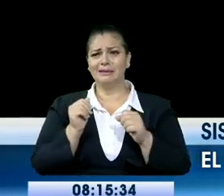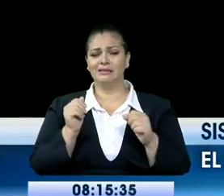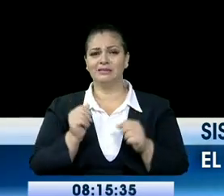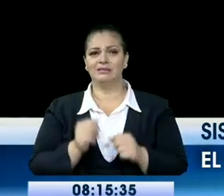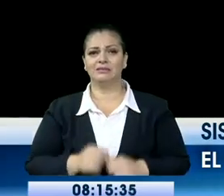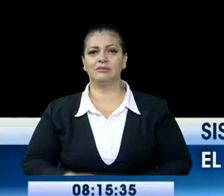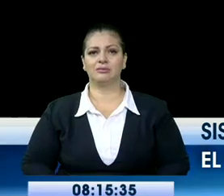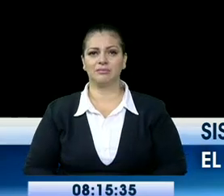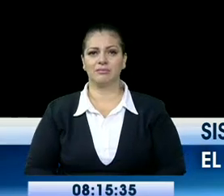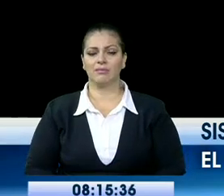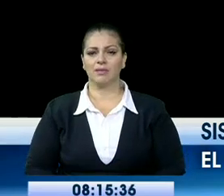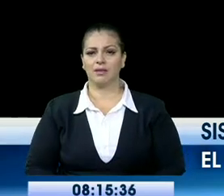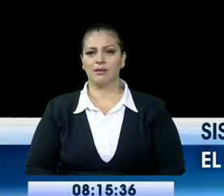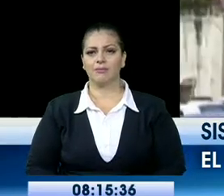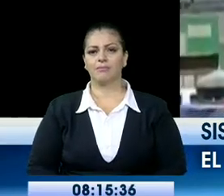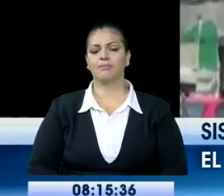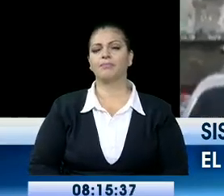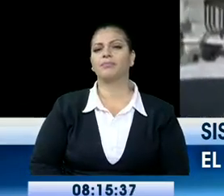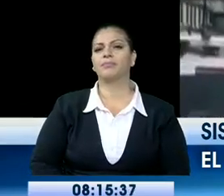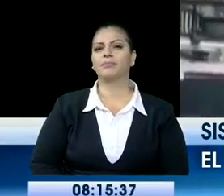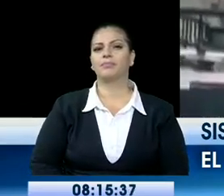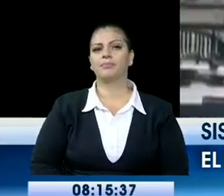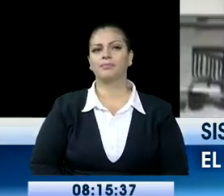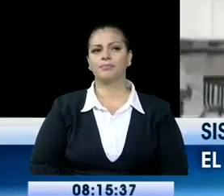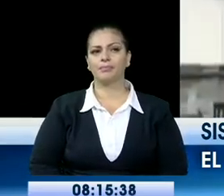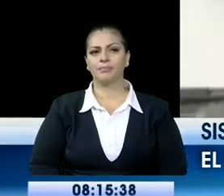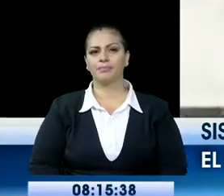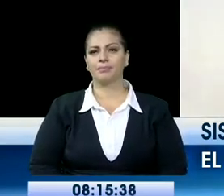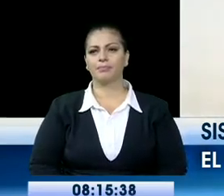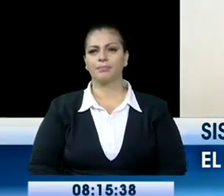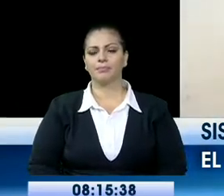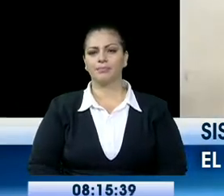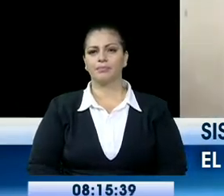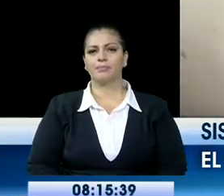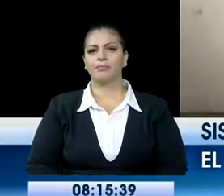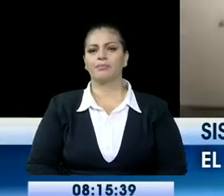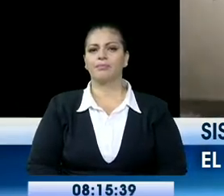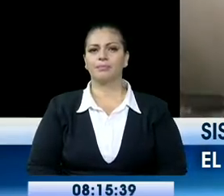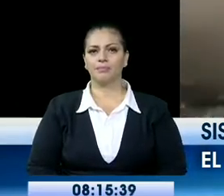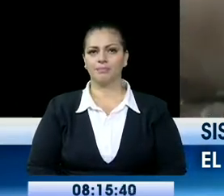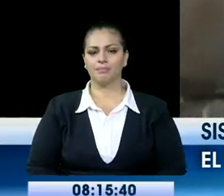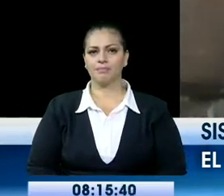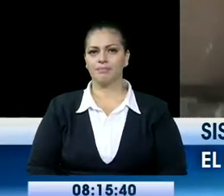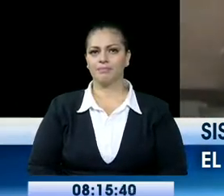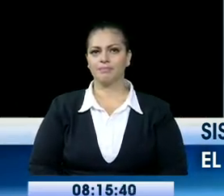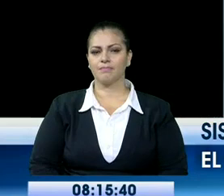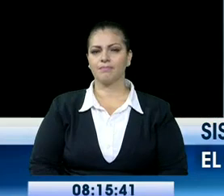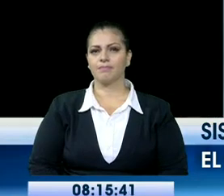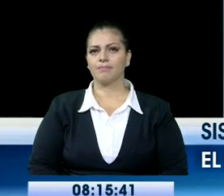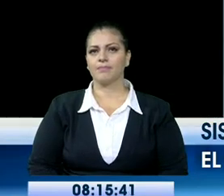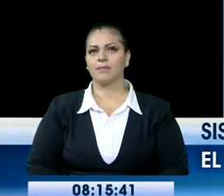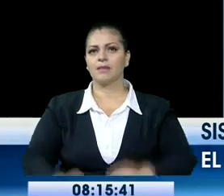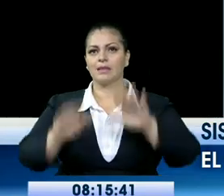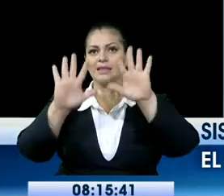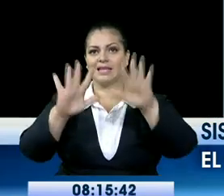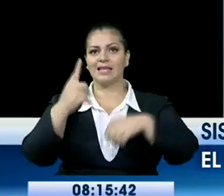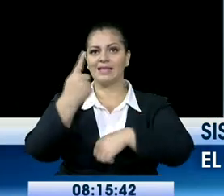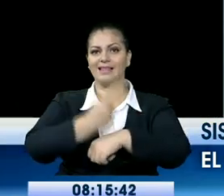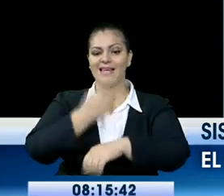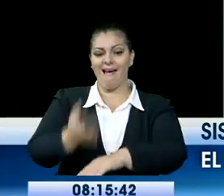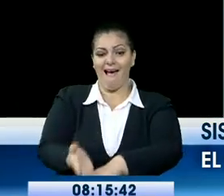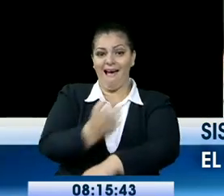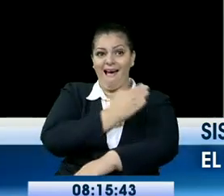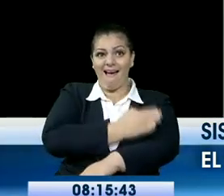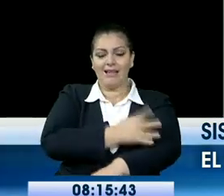también ahí, ¿no? Entonces ellos están prácticamente con el corazón en la boca, Luisa. Solo 10 días habían transcurrido de el sismo que